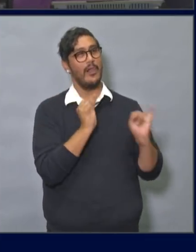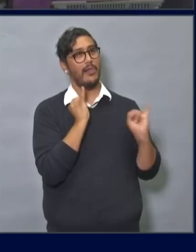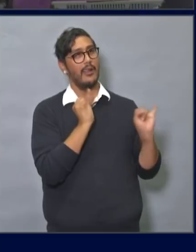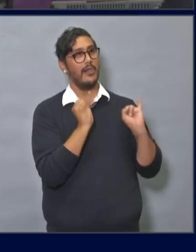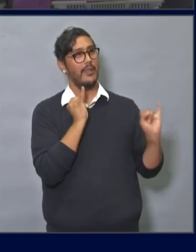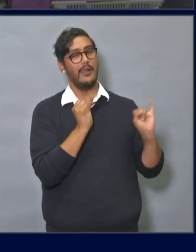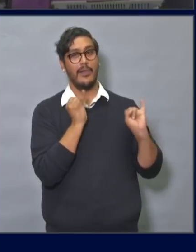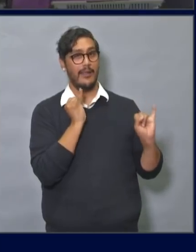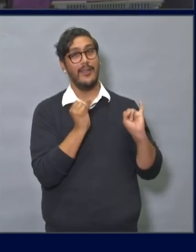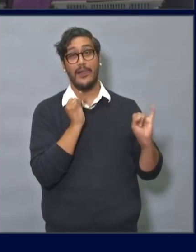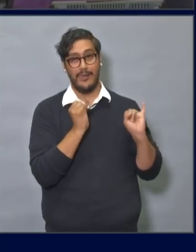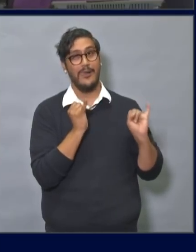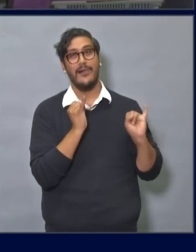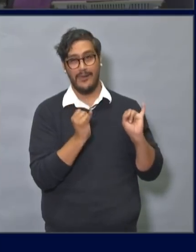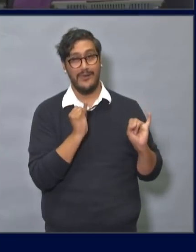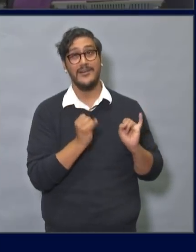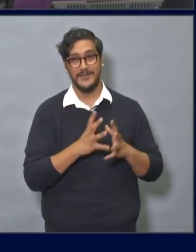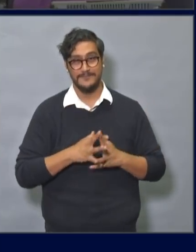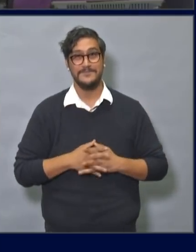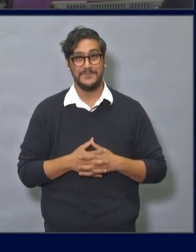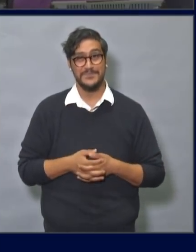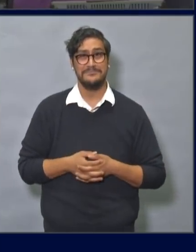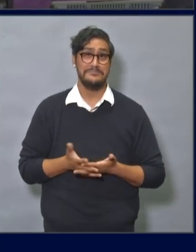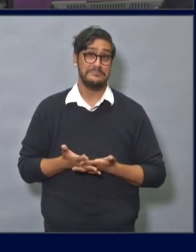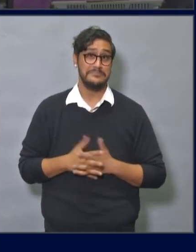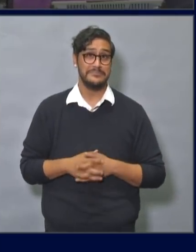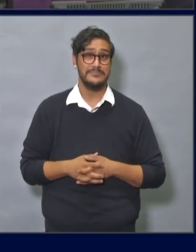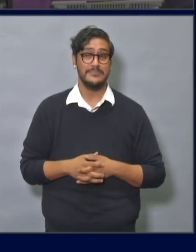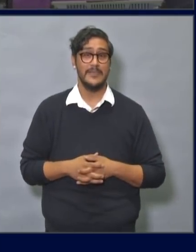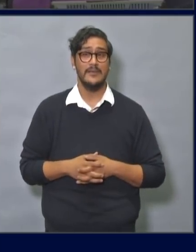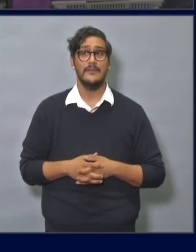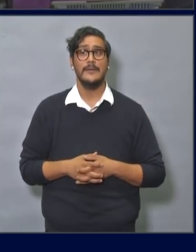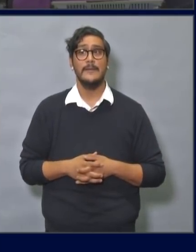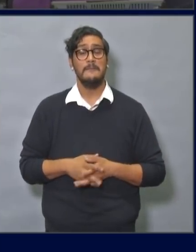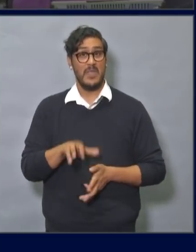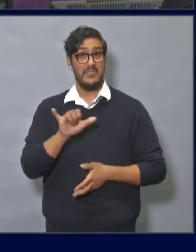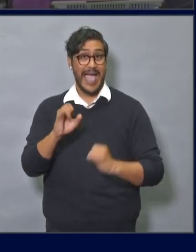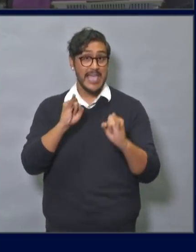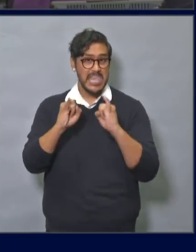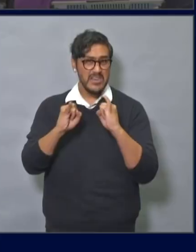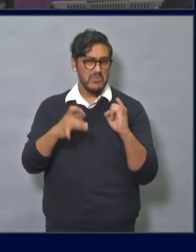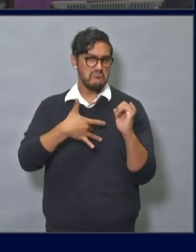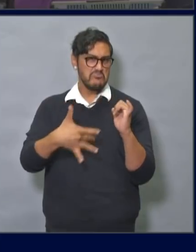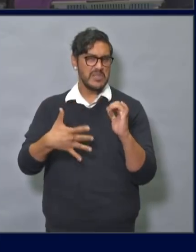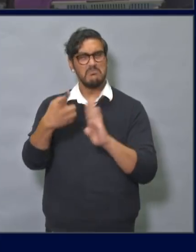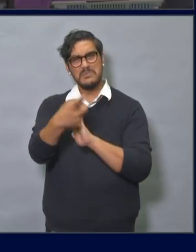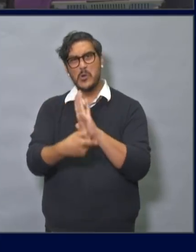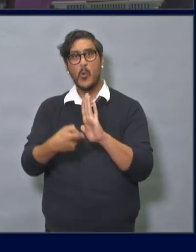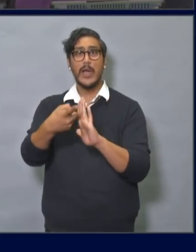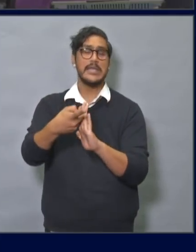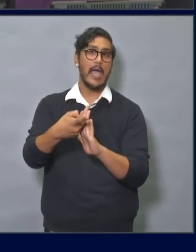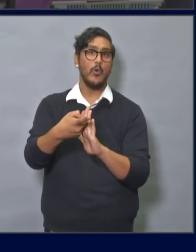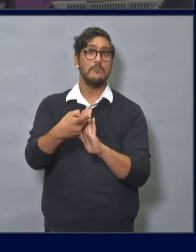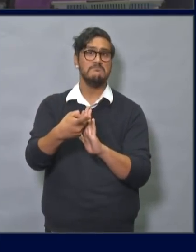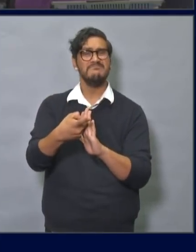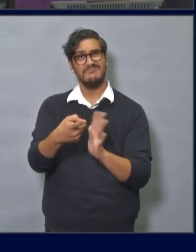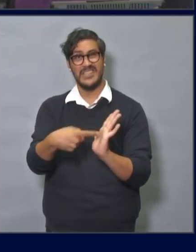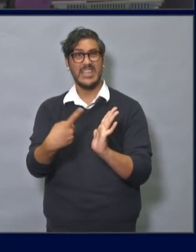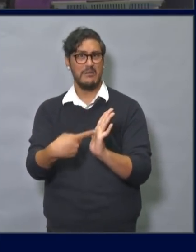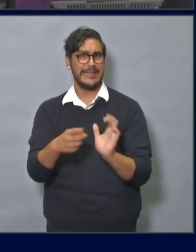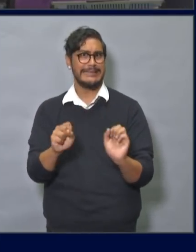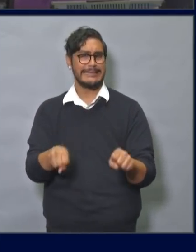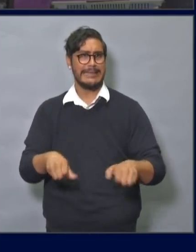información solicitada durante el proceso de la entrevista, que dura aproximadamente 1 hora y puede ser estresante y